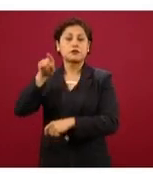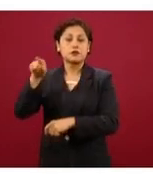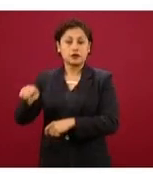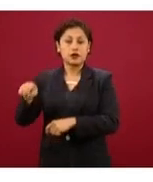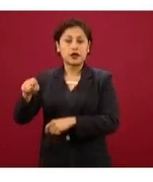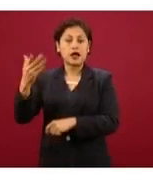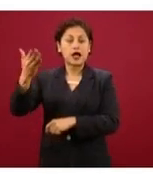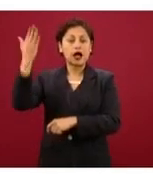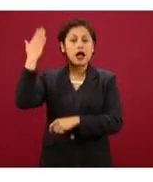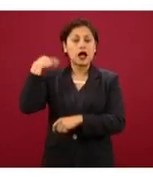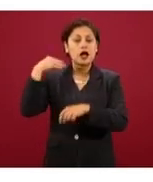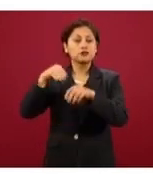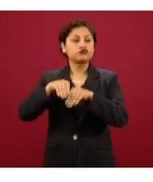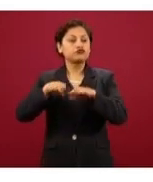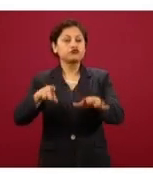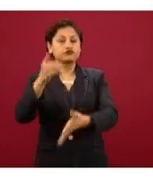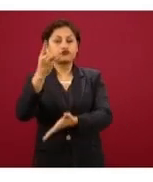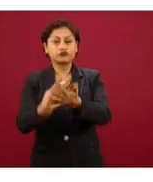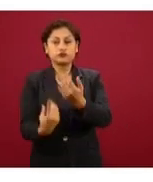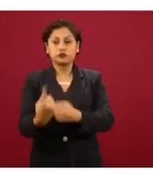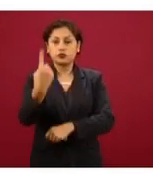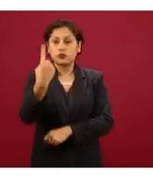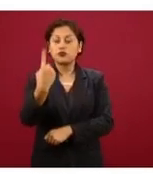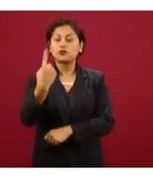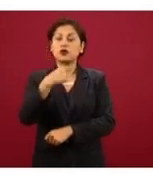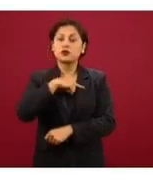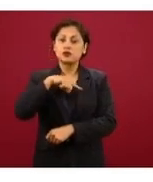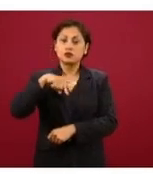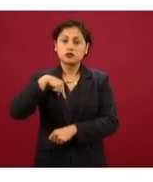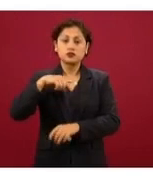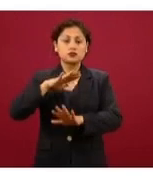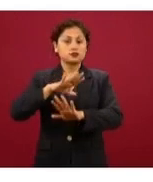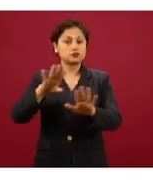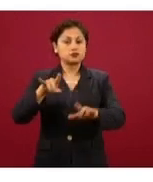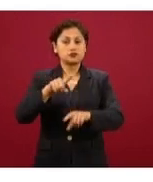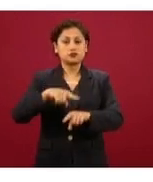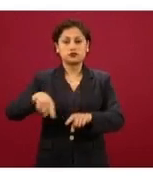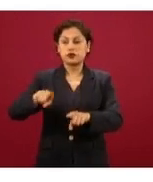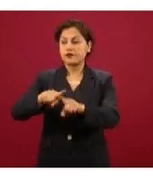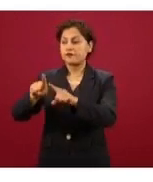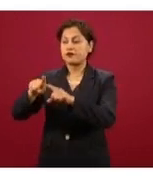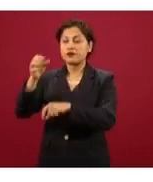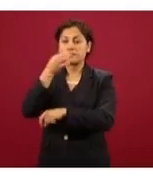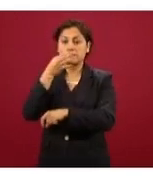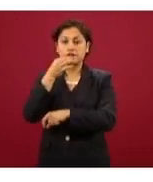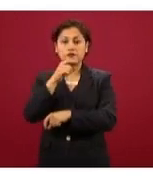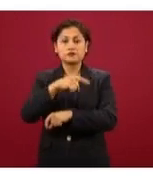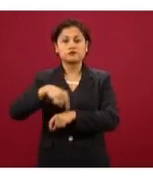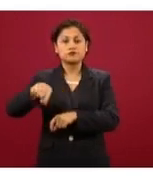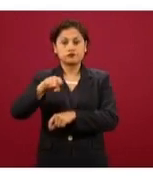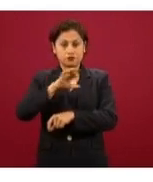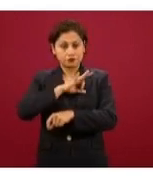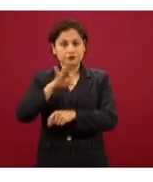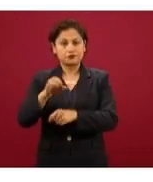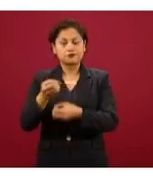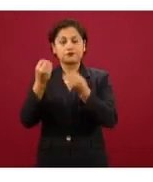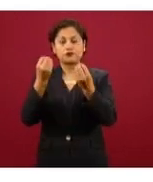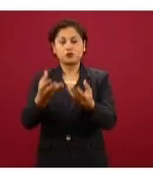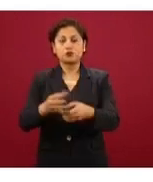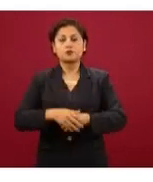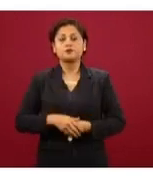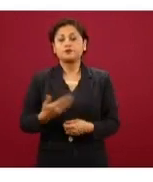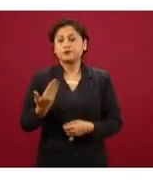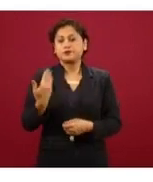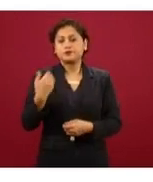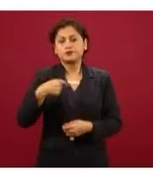monopólico, pero nosotros estamos respaldando el abastecimiento de los medicamentos oncológicos. Recientemente había un